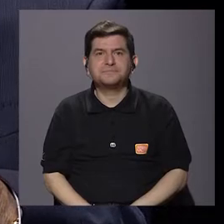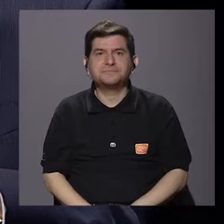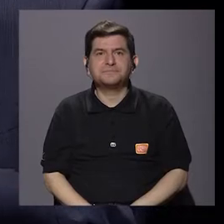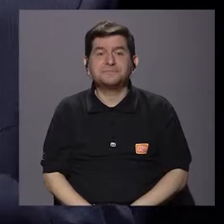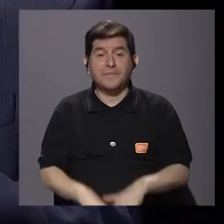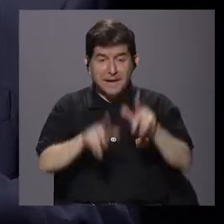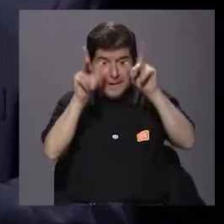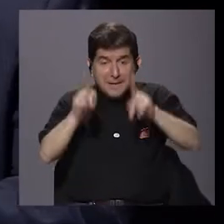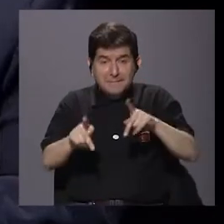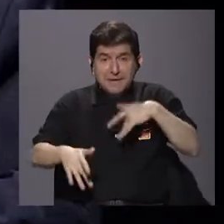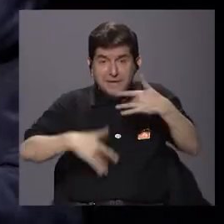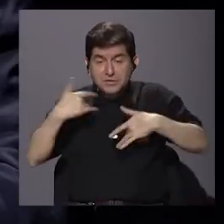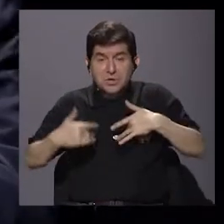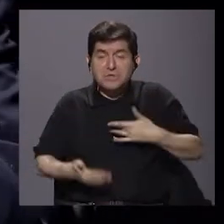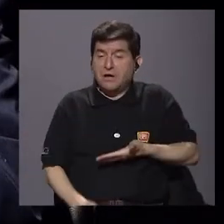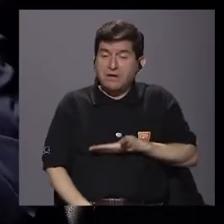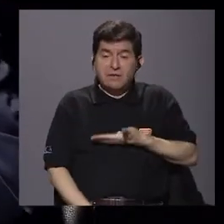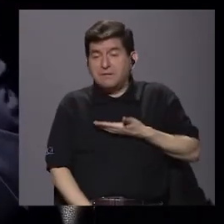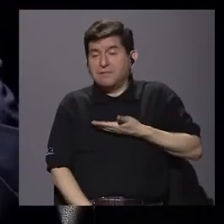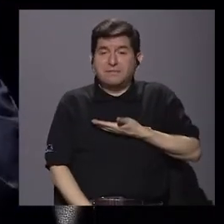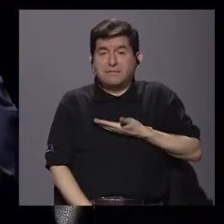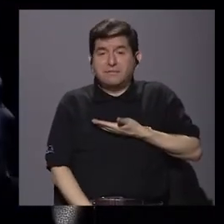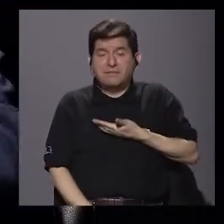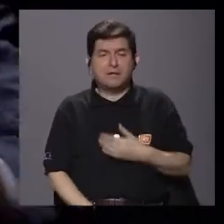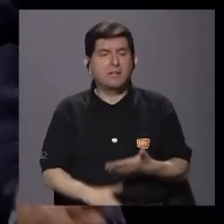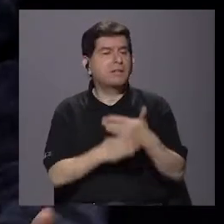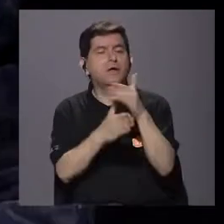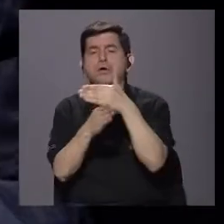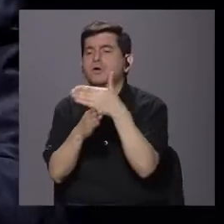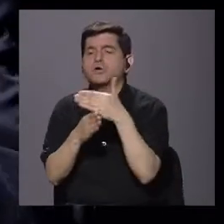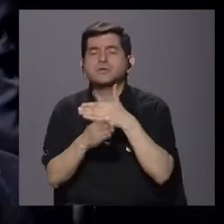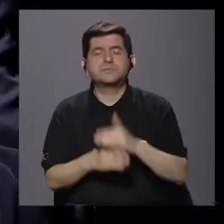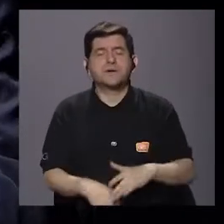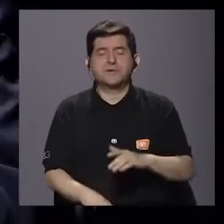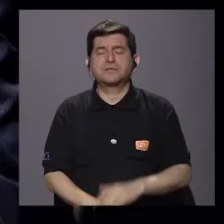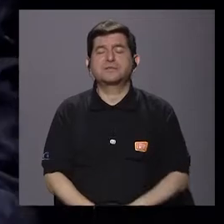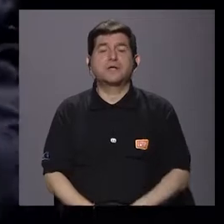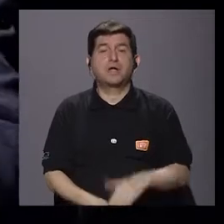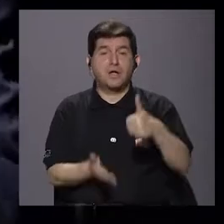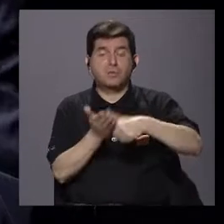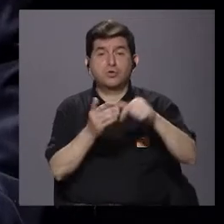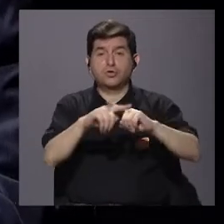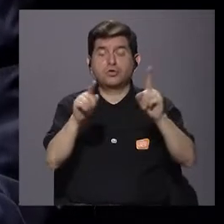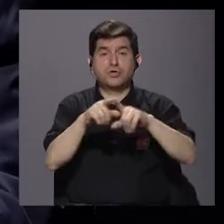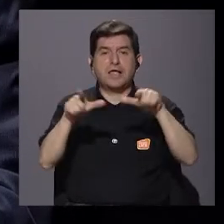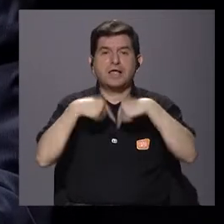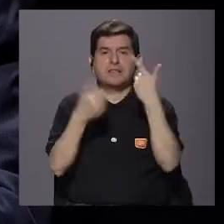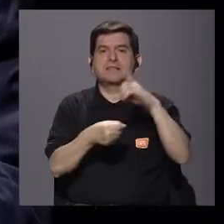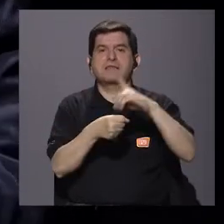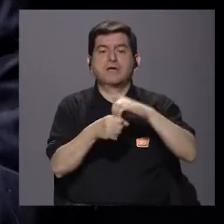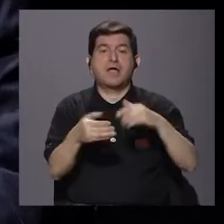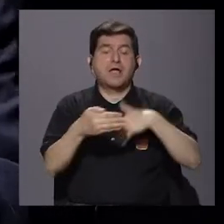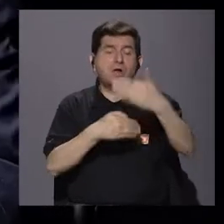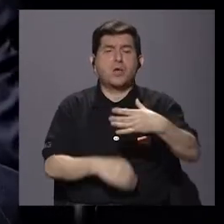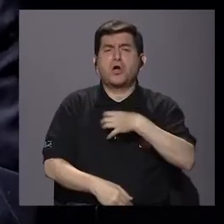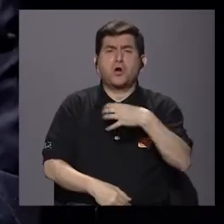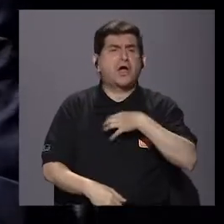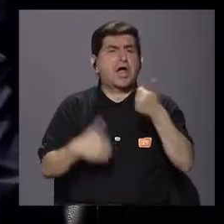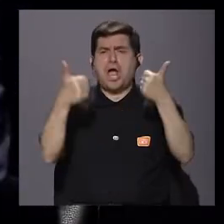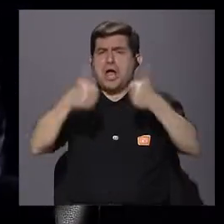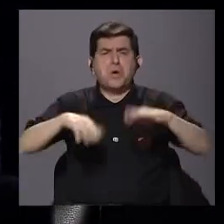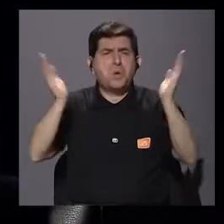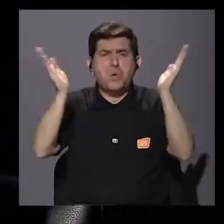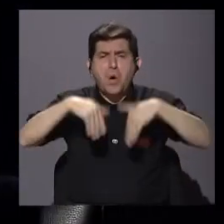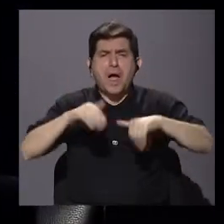y la gente se siente muy orgullosa de repartir los votos entre un montón de fracciones y luego se queja de que no se toman acuerdos